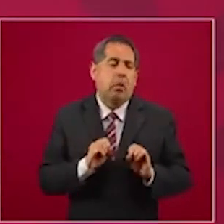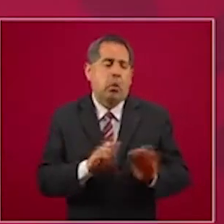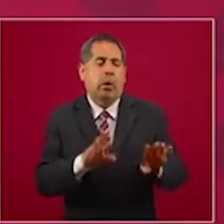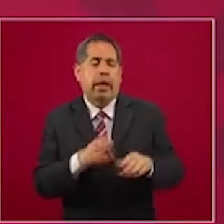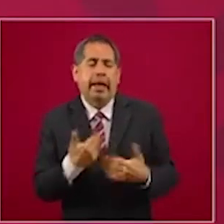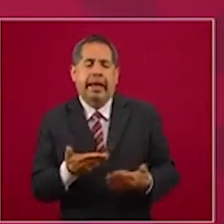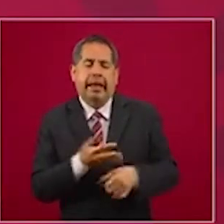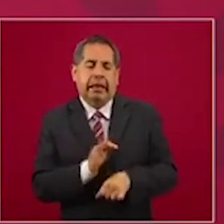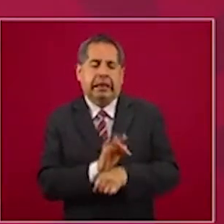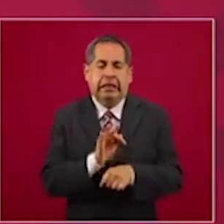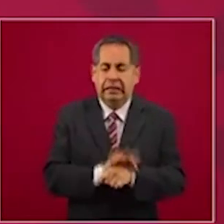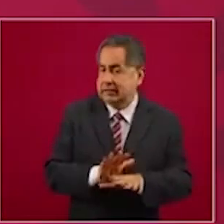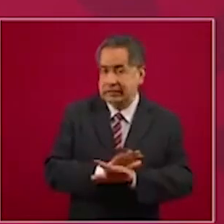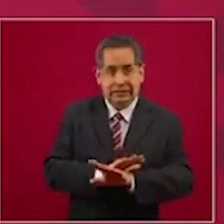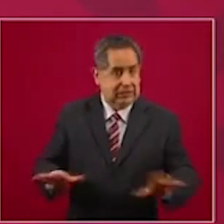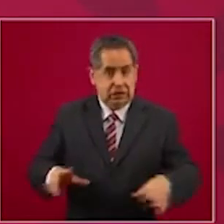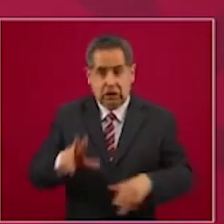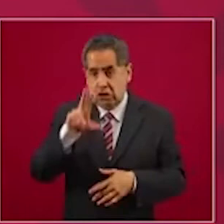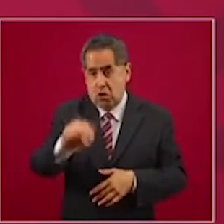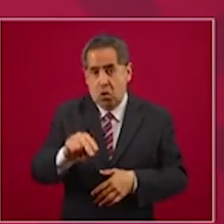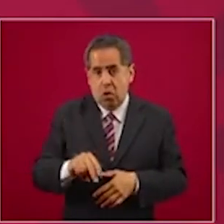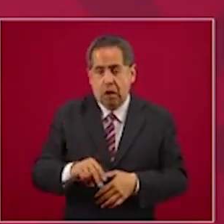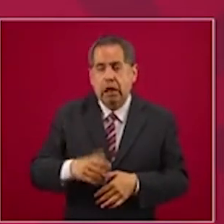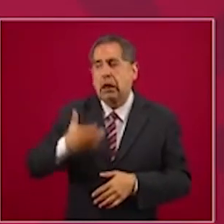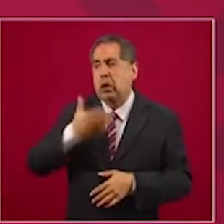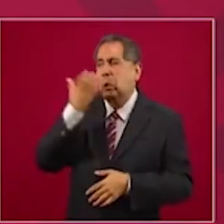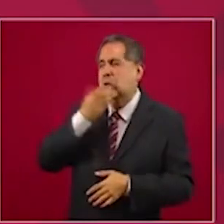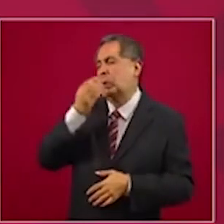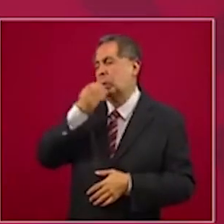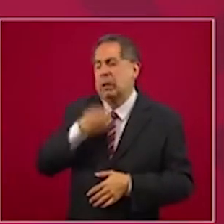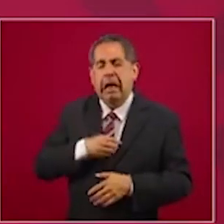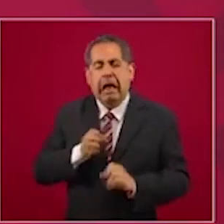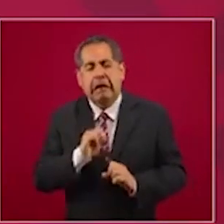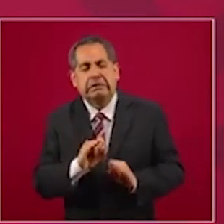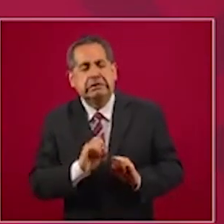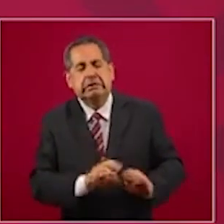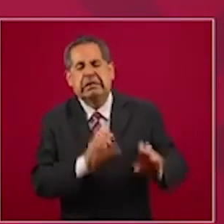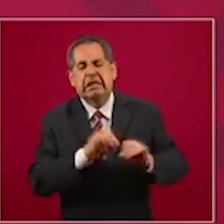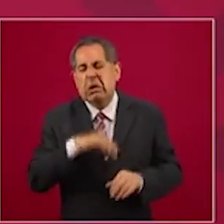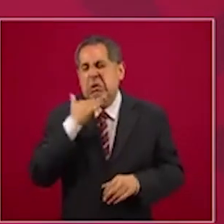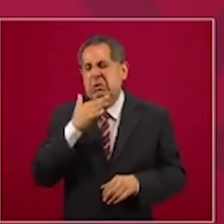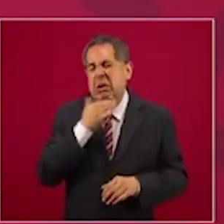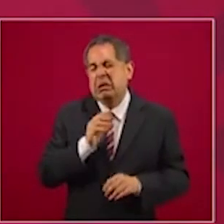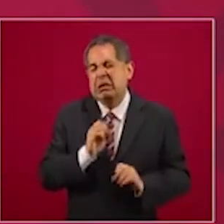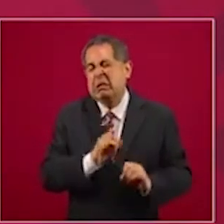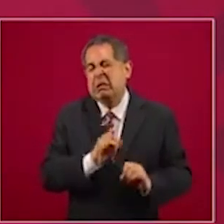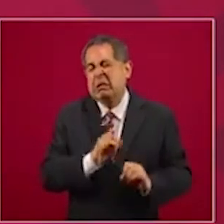no se establezca el hábito de la corrupción.